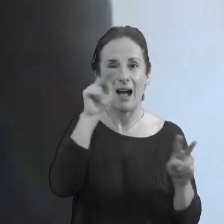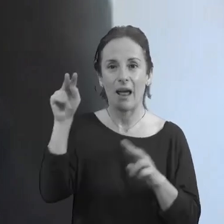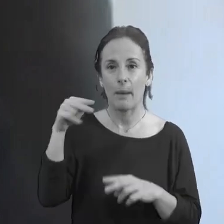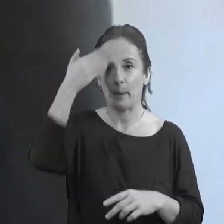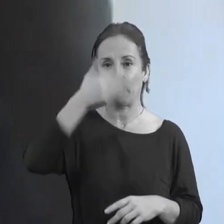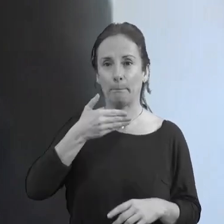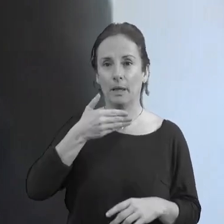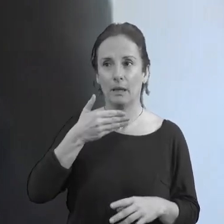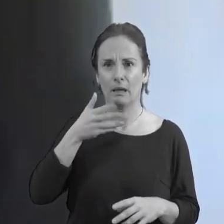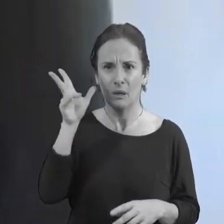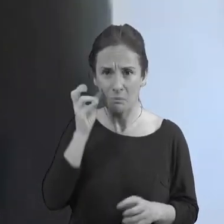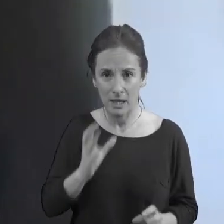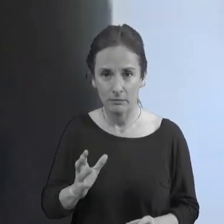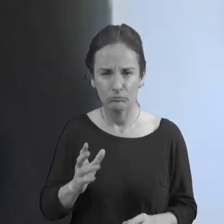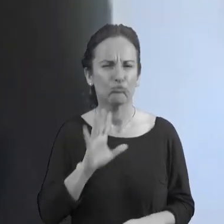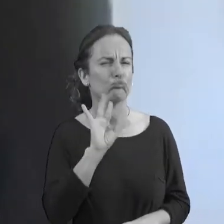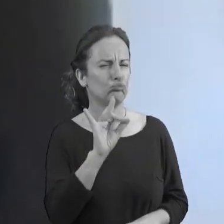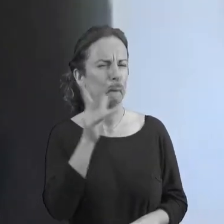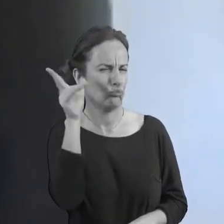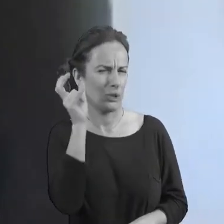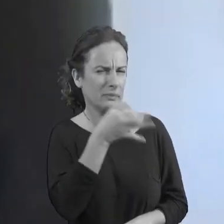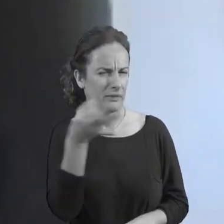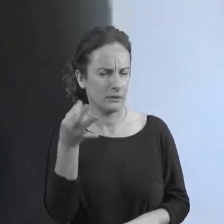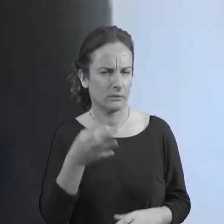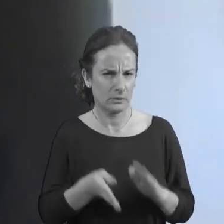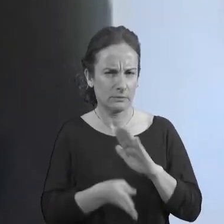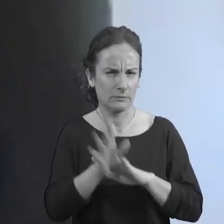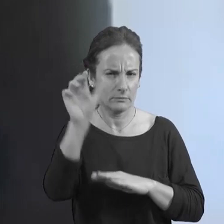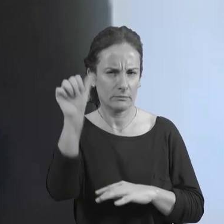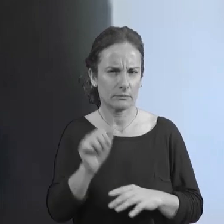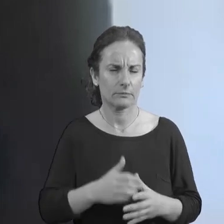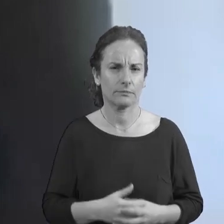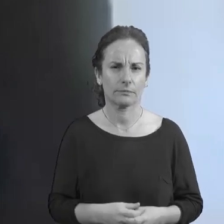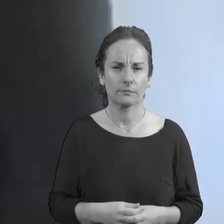estoy fuera, no lo sé. Se escucha bien, sí.